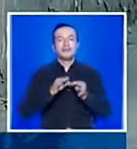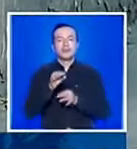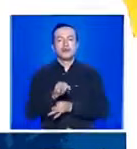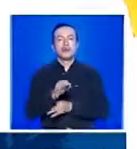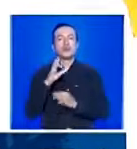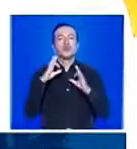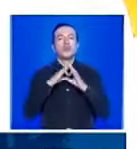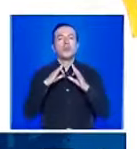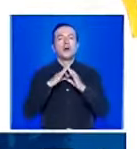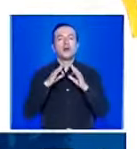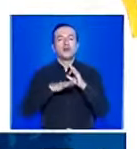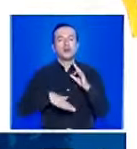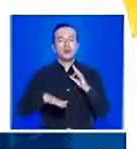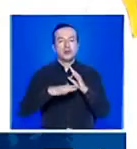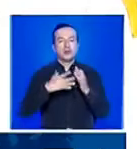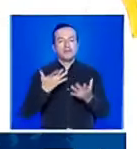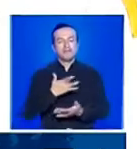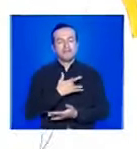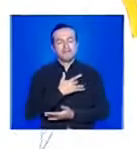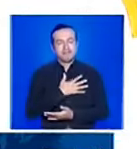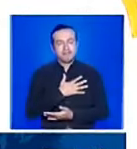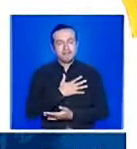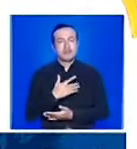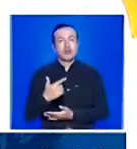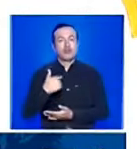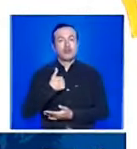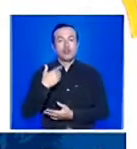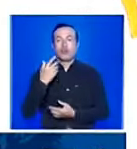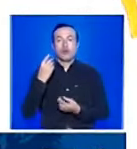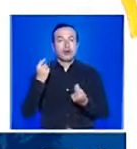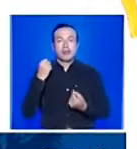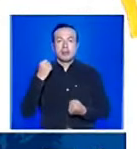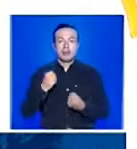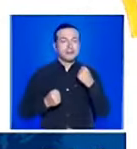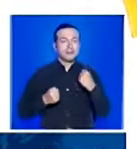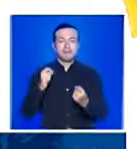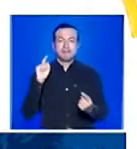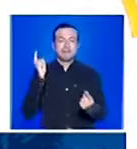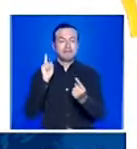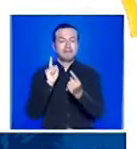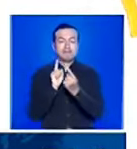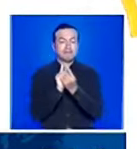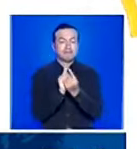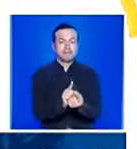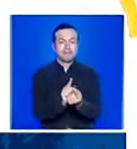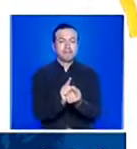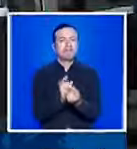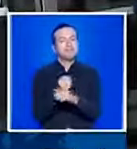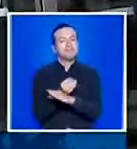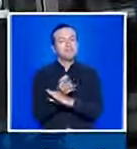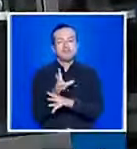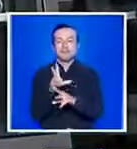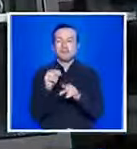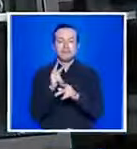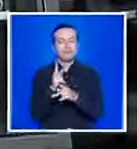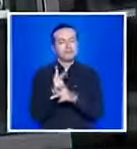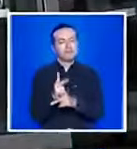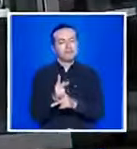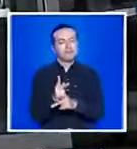Tumbaco. Lastimosamente se me ocurrió ese rato seguirles a pie y no recomiendo eso.